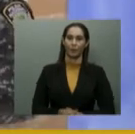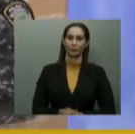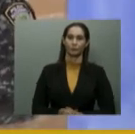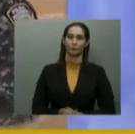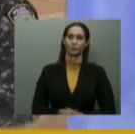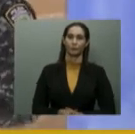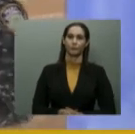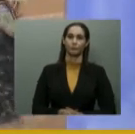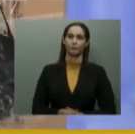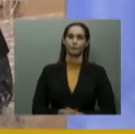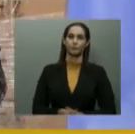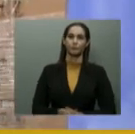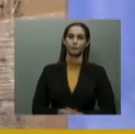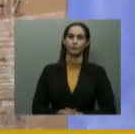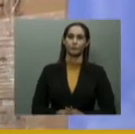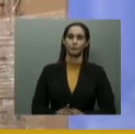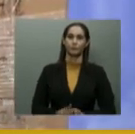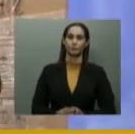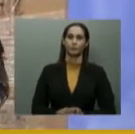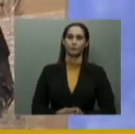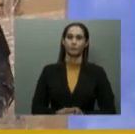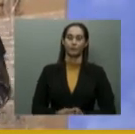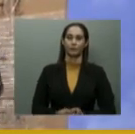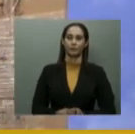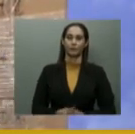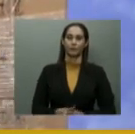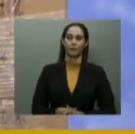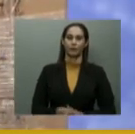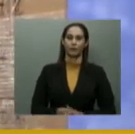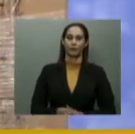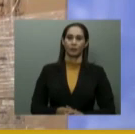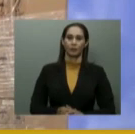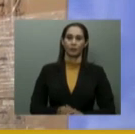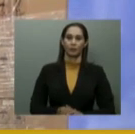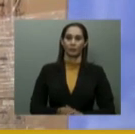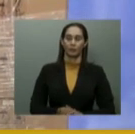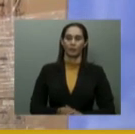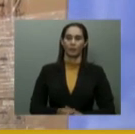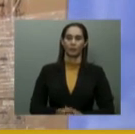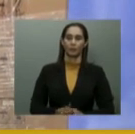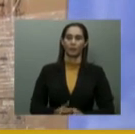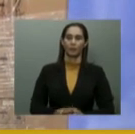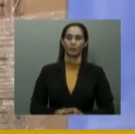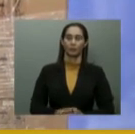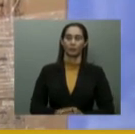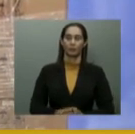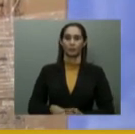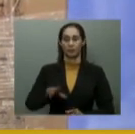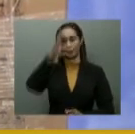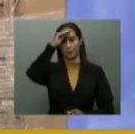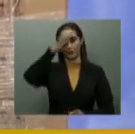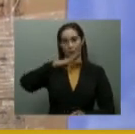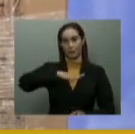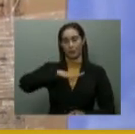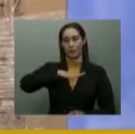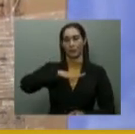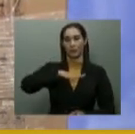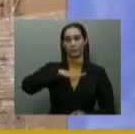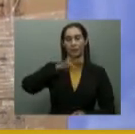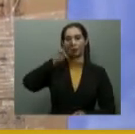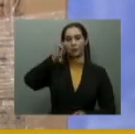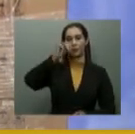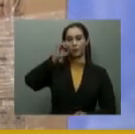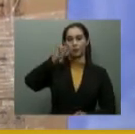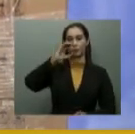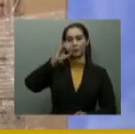peligroso porque incluso después de los disparos se paró y casi a horca a un compañero que